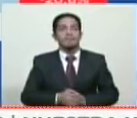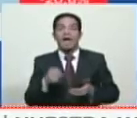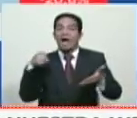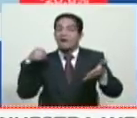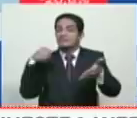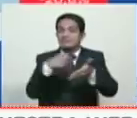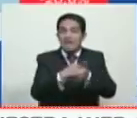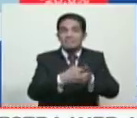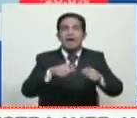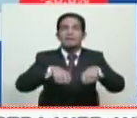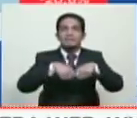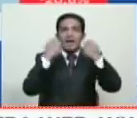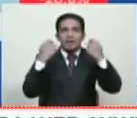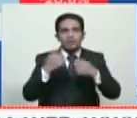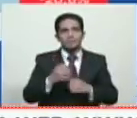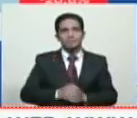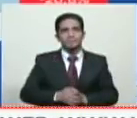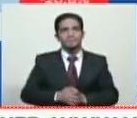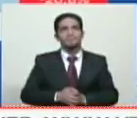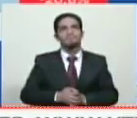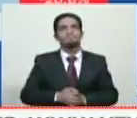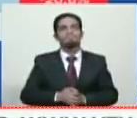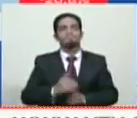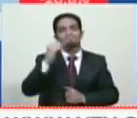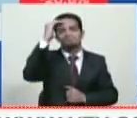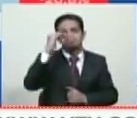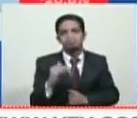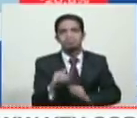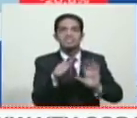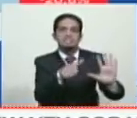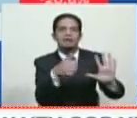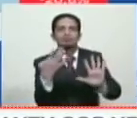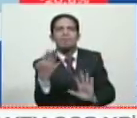con daños materiales, una disminución del 69%.